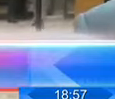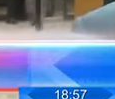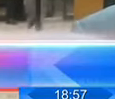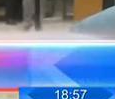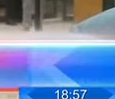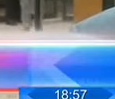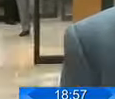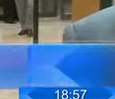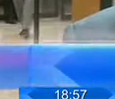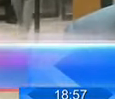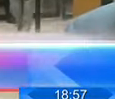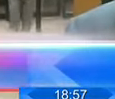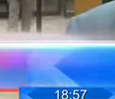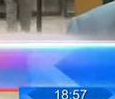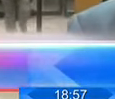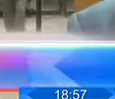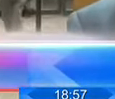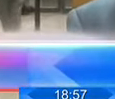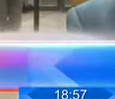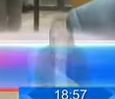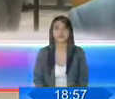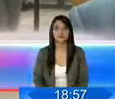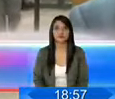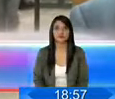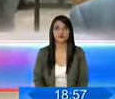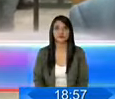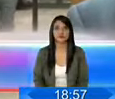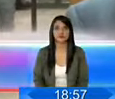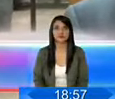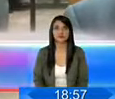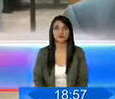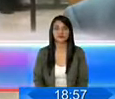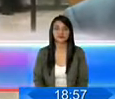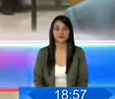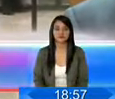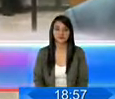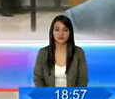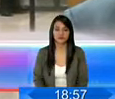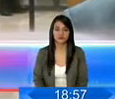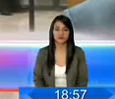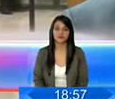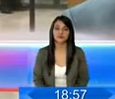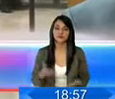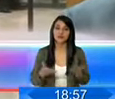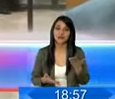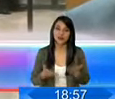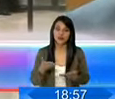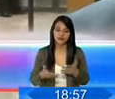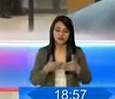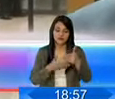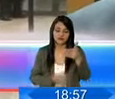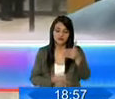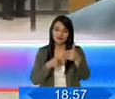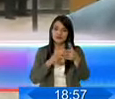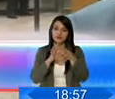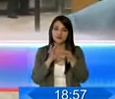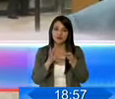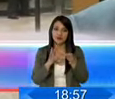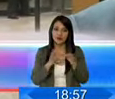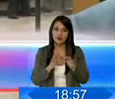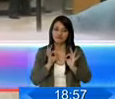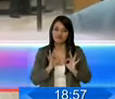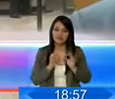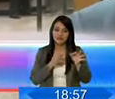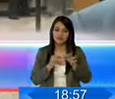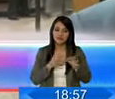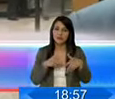conocido mediante un boletín de prensa, unos pueden interpretar de esa manera. Esperemos que la interpretación correcta sea en el sentido de